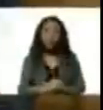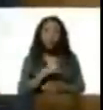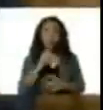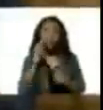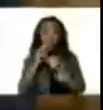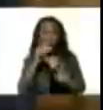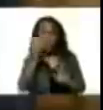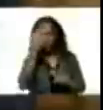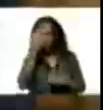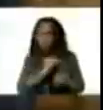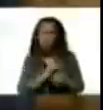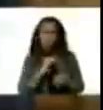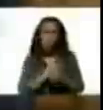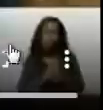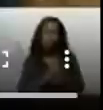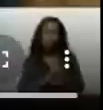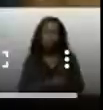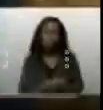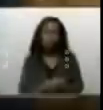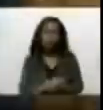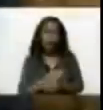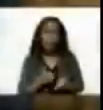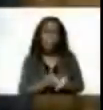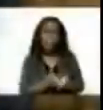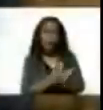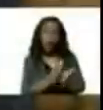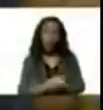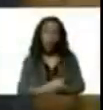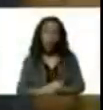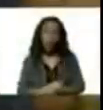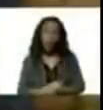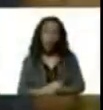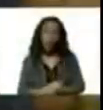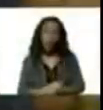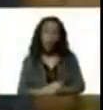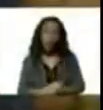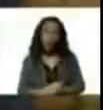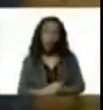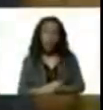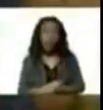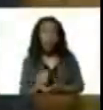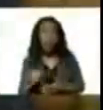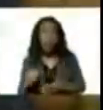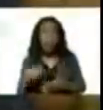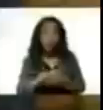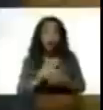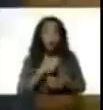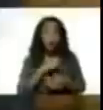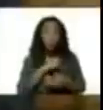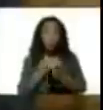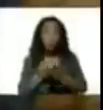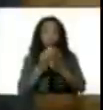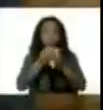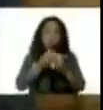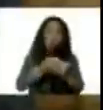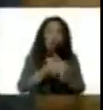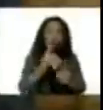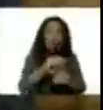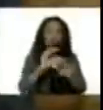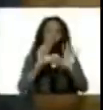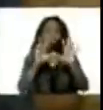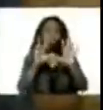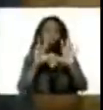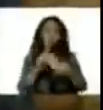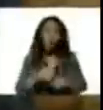manera brutal. El barco que embistió a nuestra nave es 8 veces